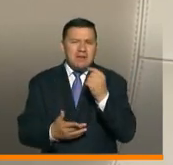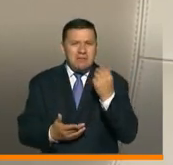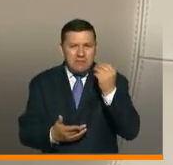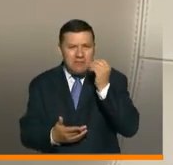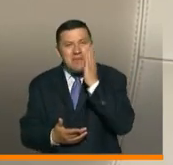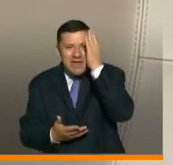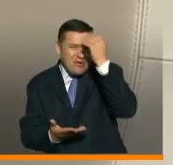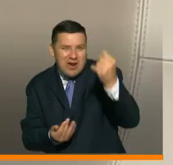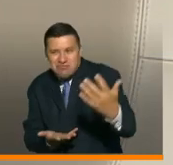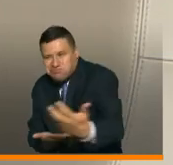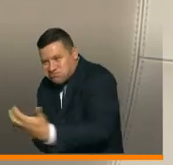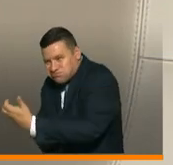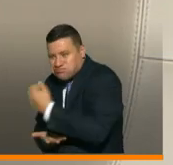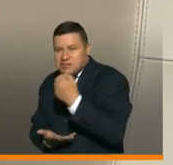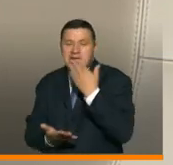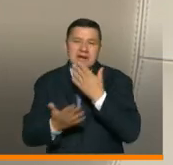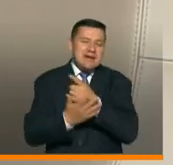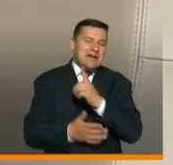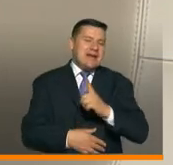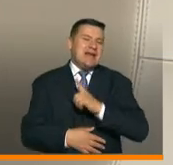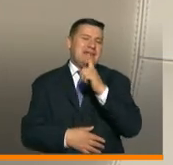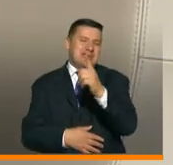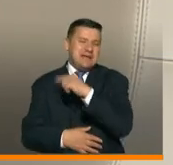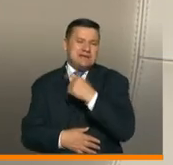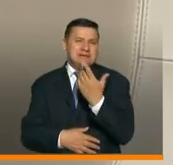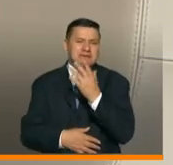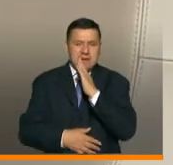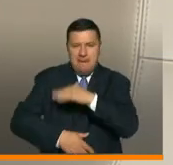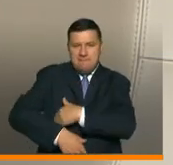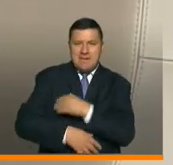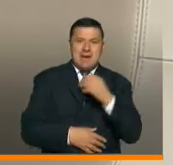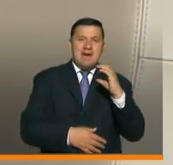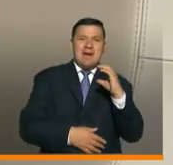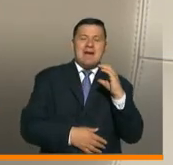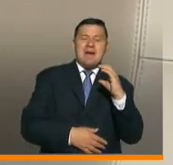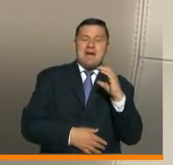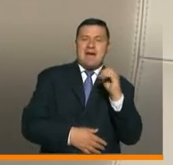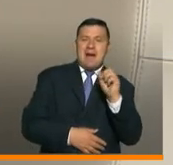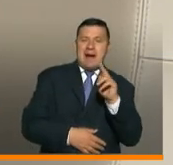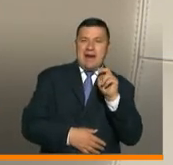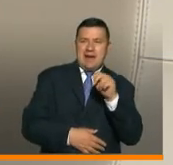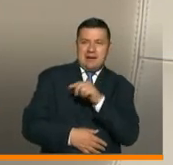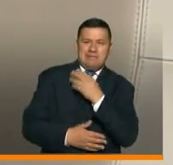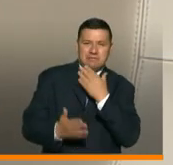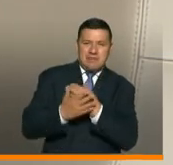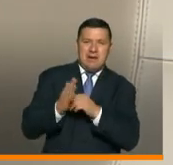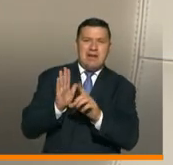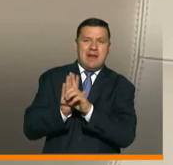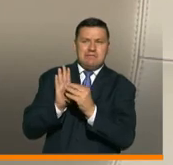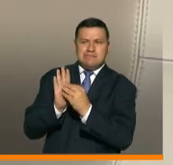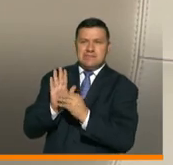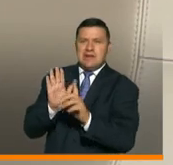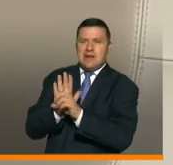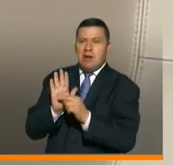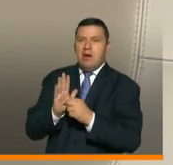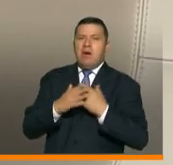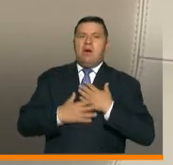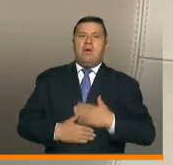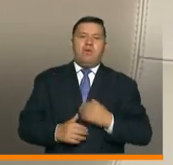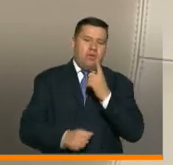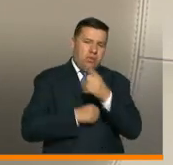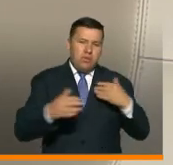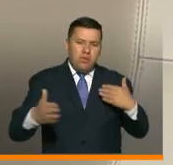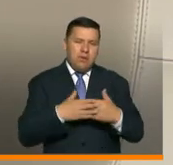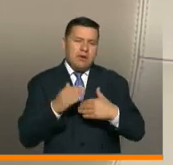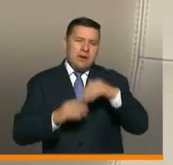la conectividad, presidente, gracias al liderazgo que a través de la ministra Karen ejecutando este proyecto de ley que hoy nos permite que tengamos este año más